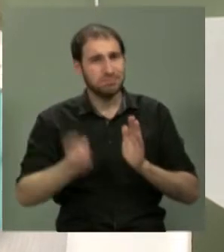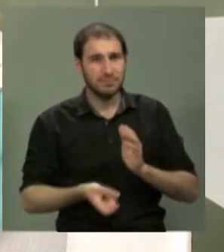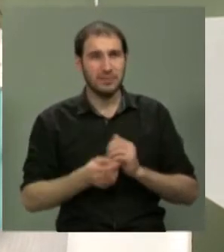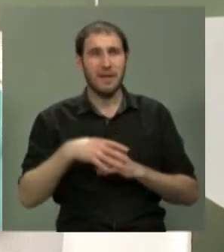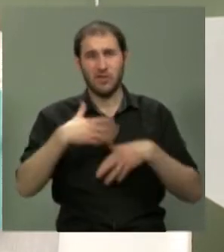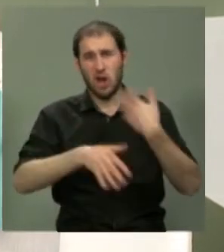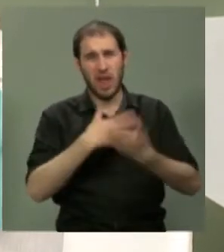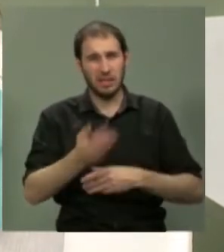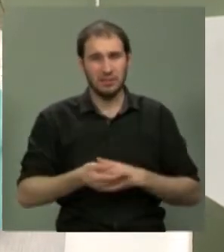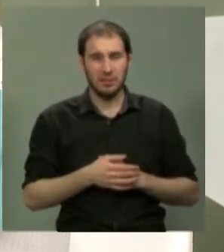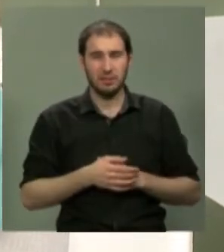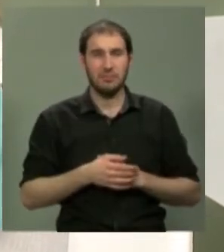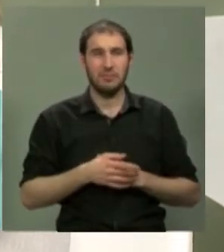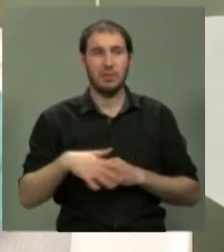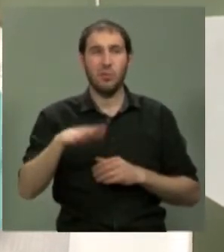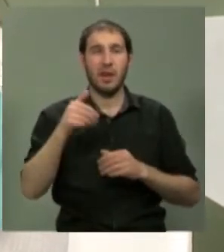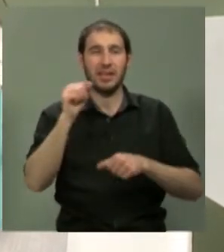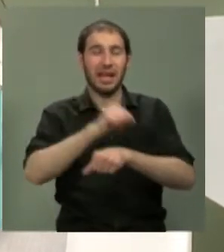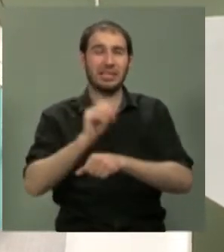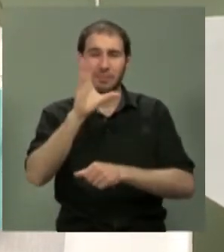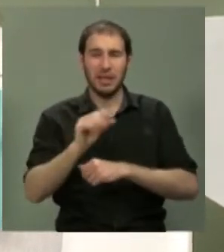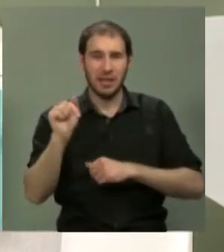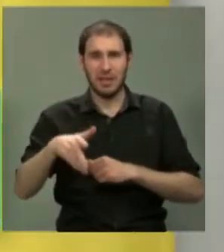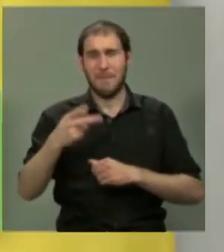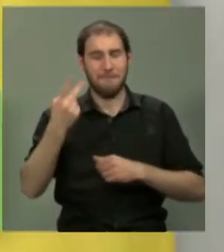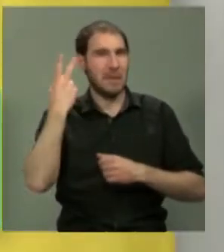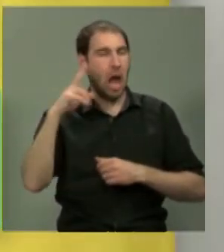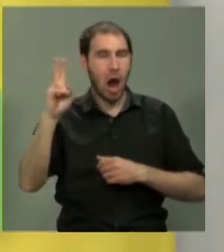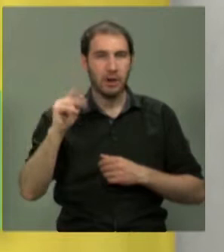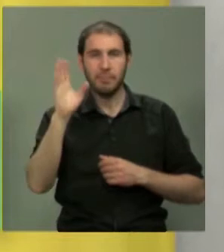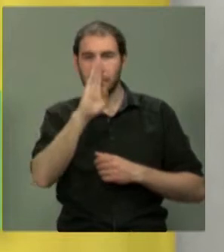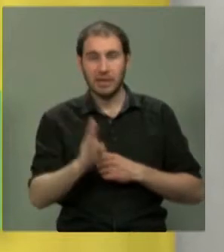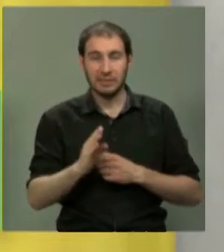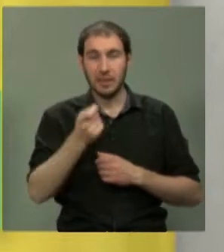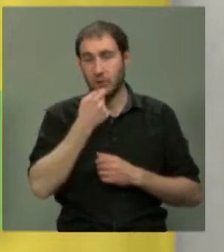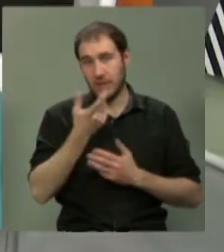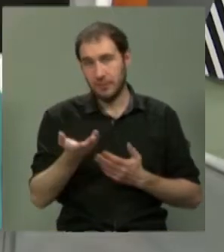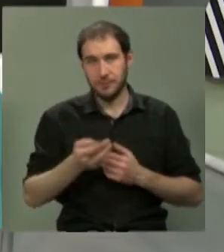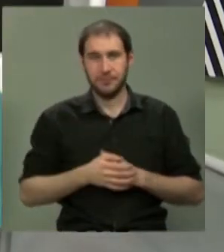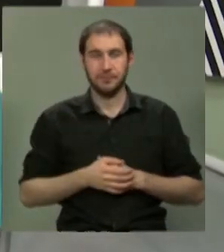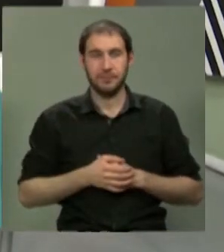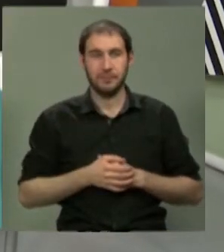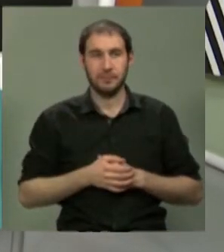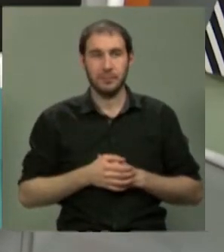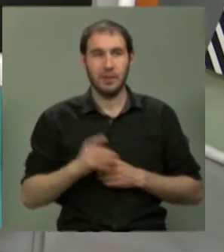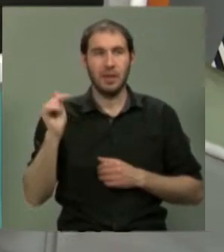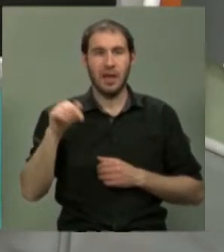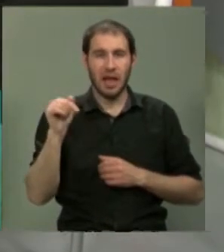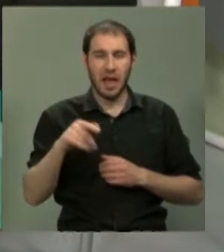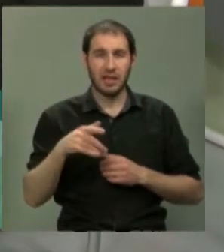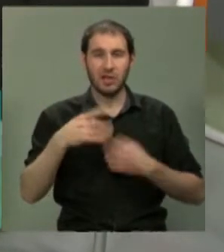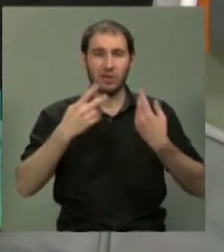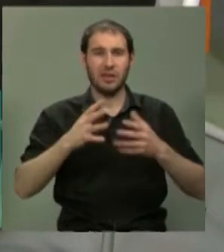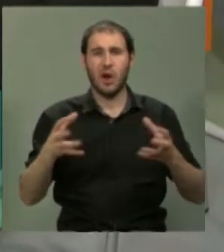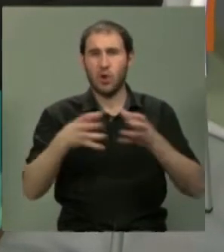nivel de violencia que hay en las cárceles de esos países es tremenda. En Brasil, sin ir más lejos, han habido